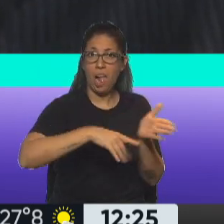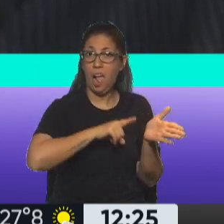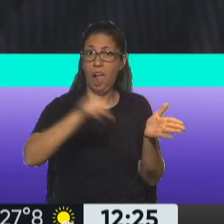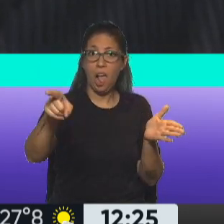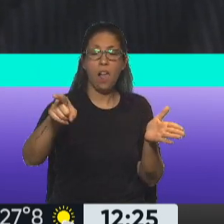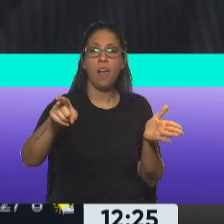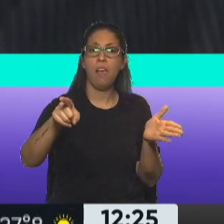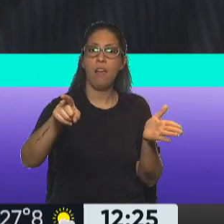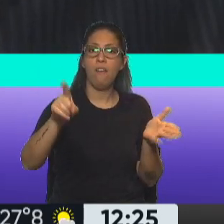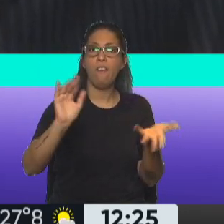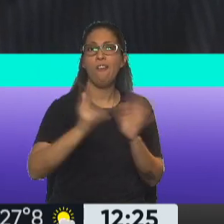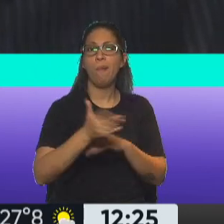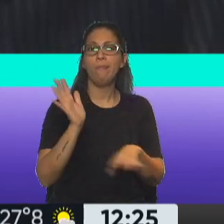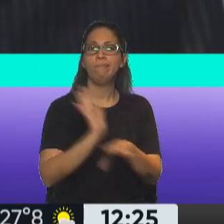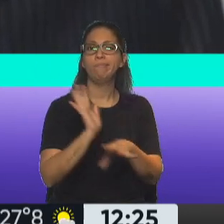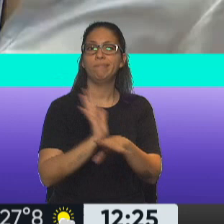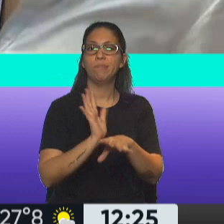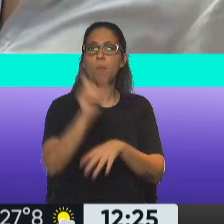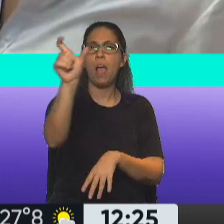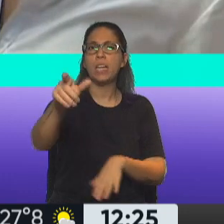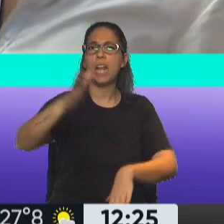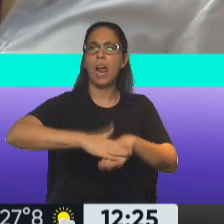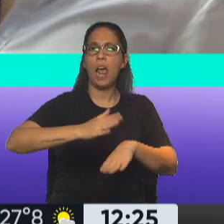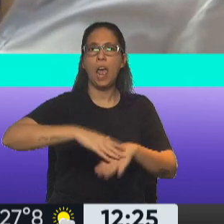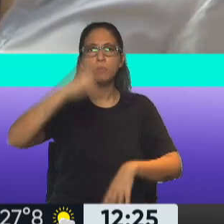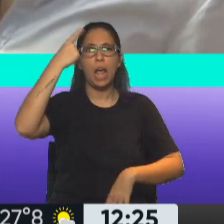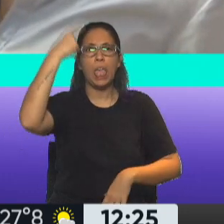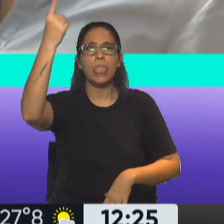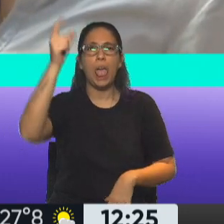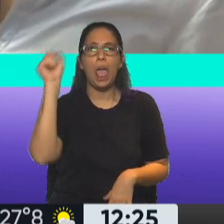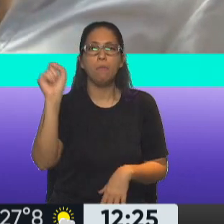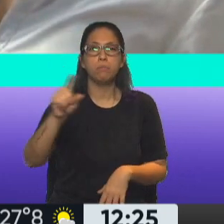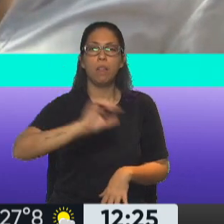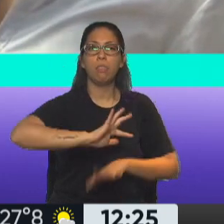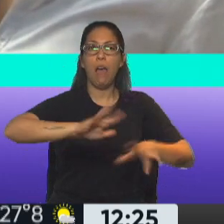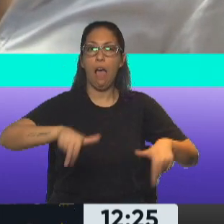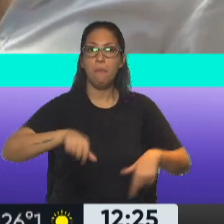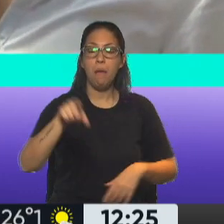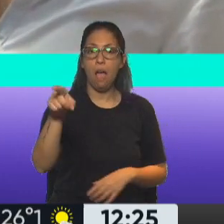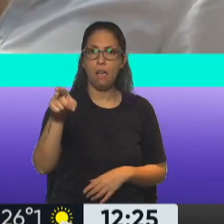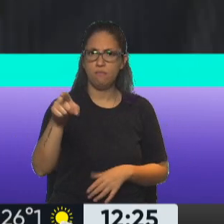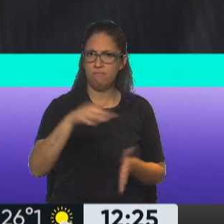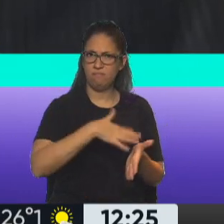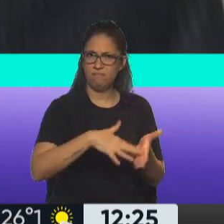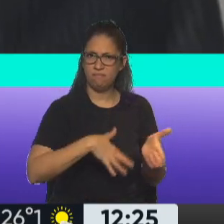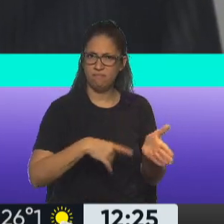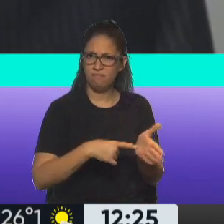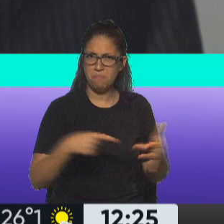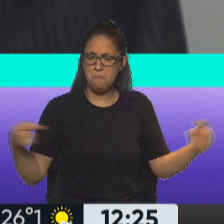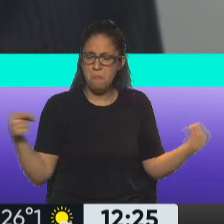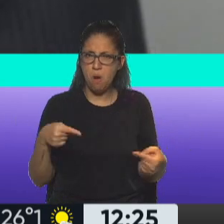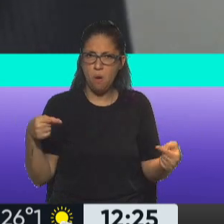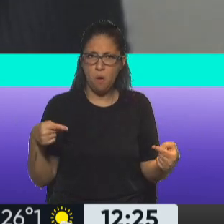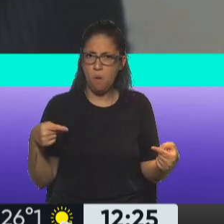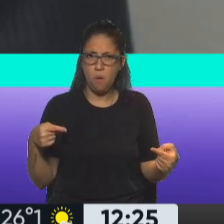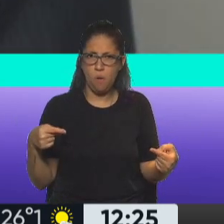teniéndola como la autora intelectual de una trampa, es absolutamente inapropiado,